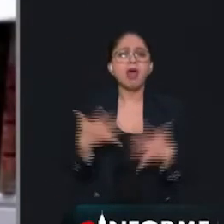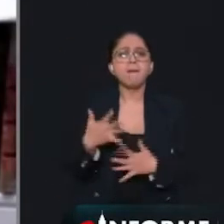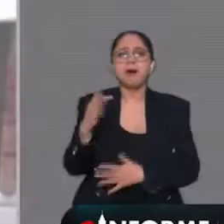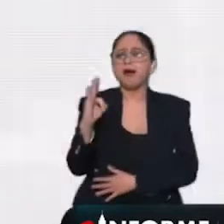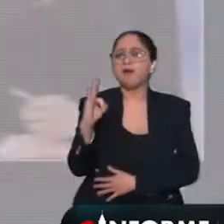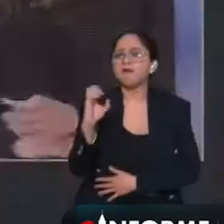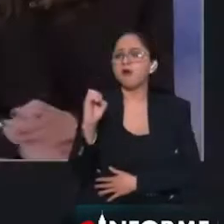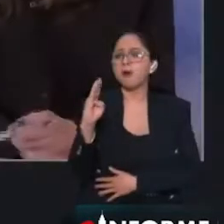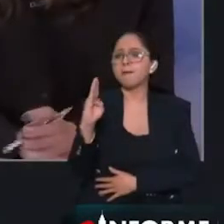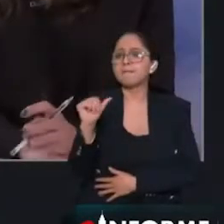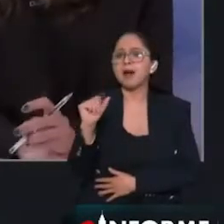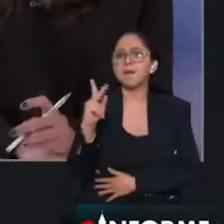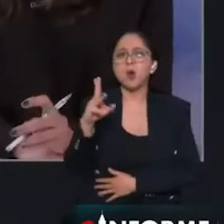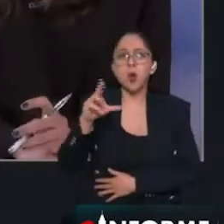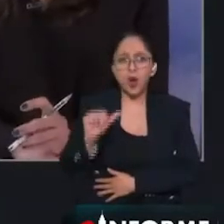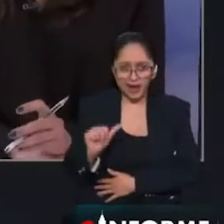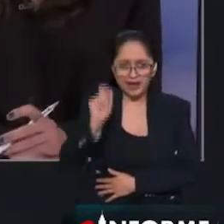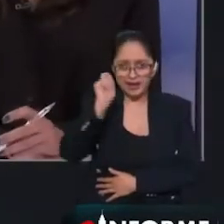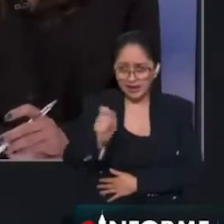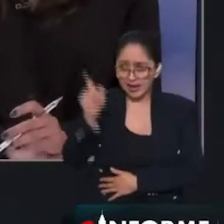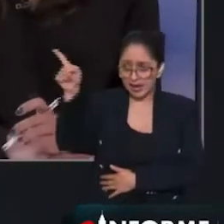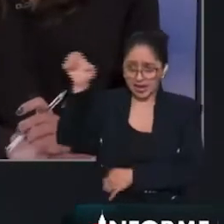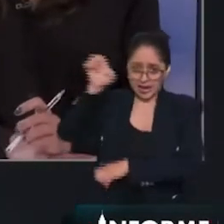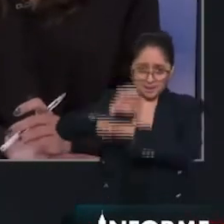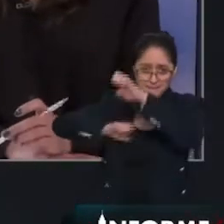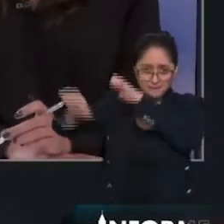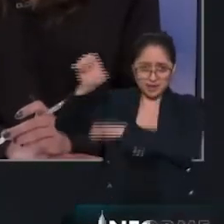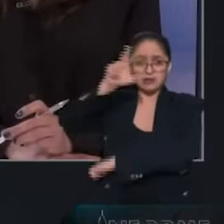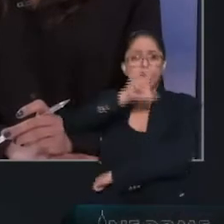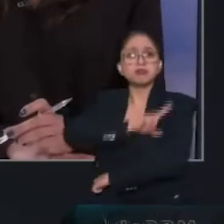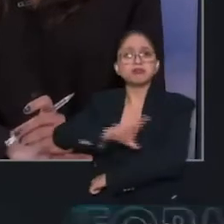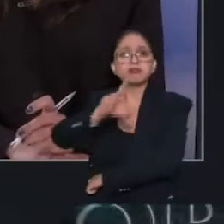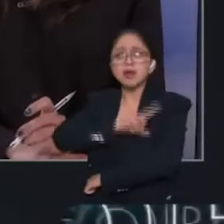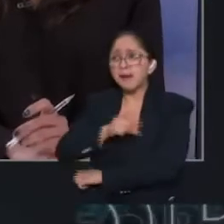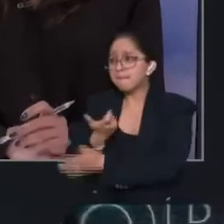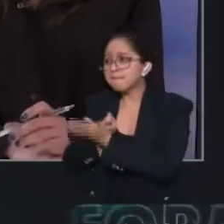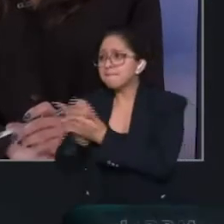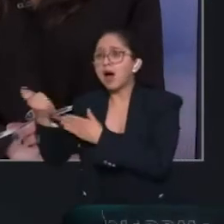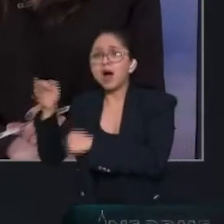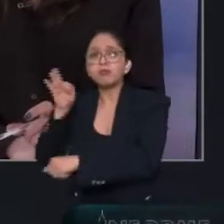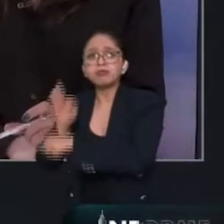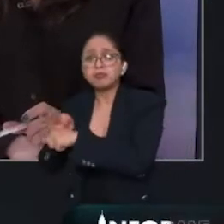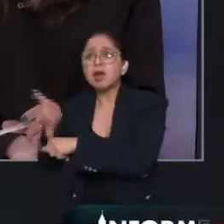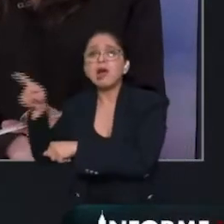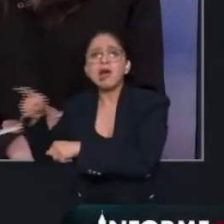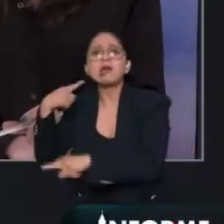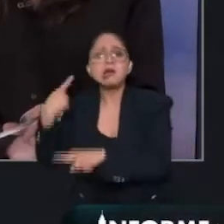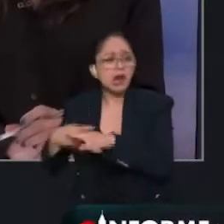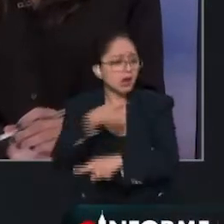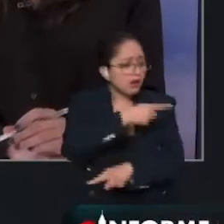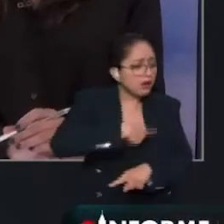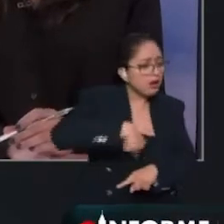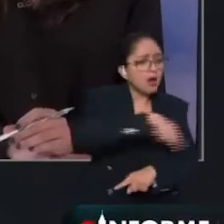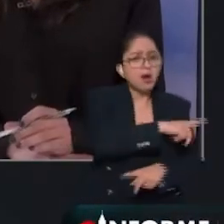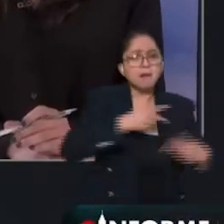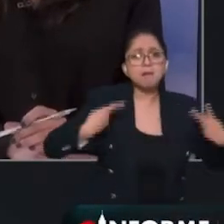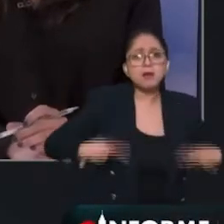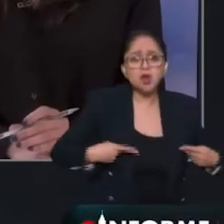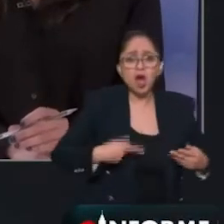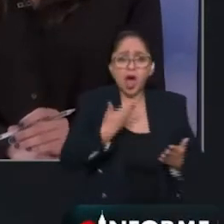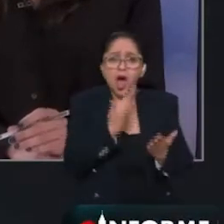convirtió deuda privada en deuda pública y nos endrogó a los mexicanos por varias generaciones. Y no debemos olvidar